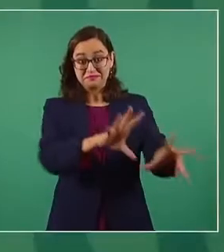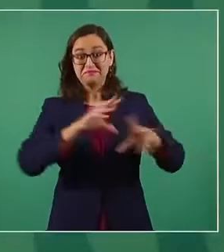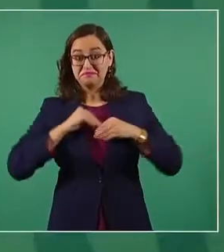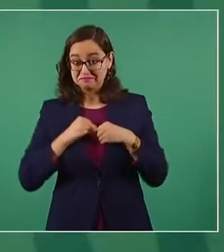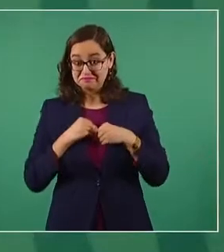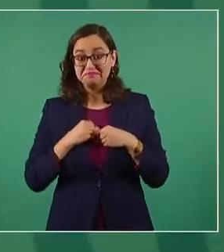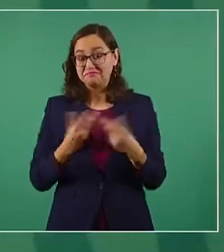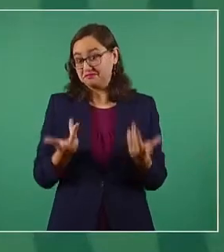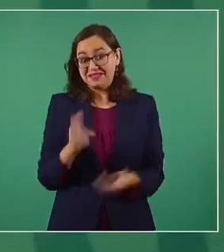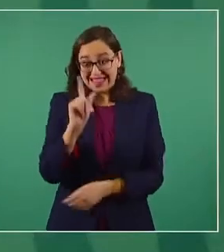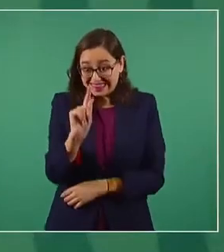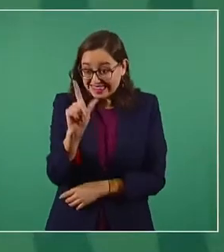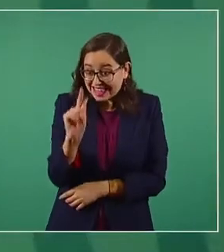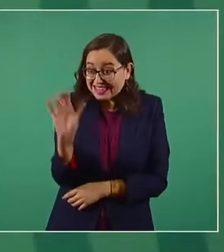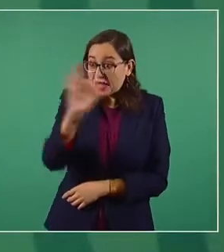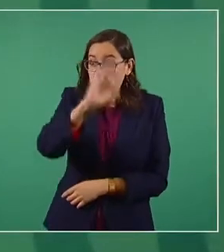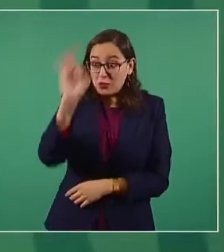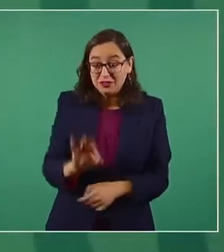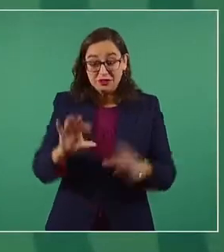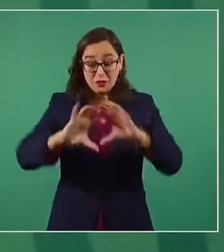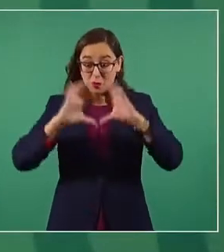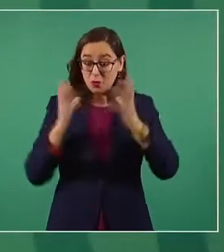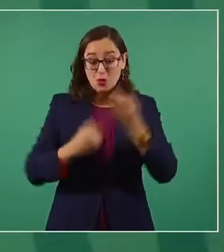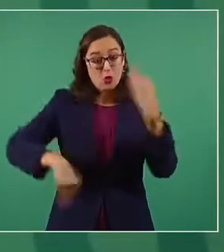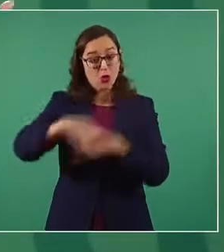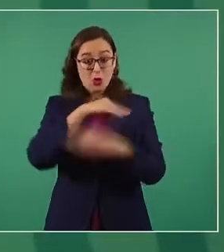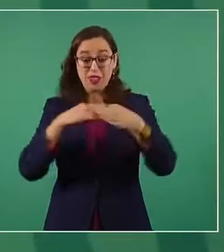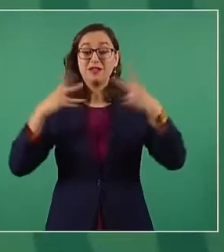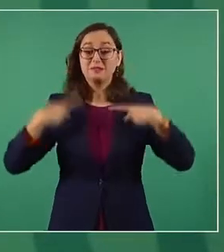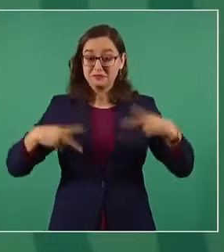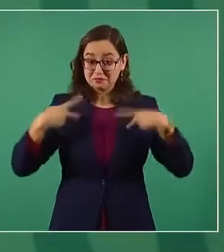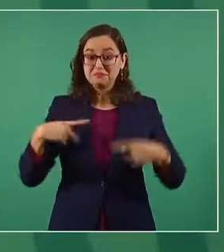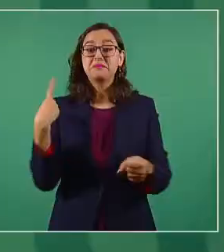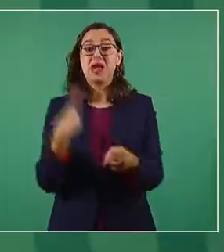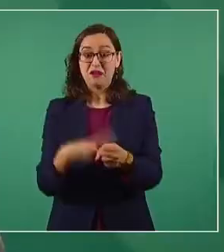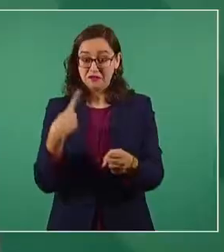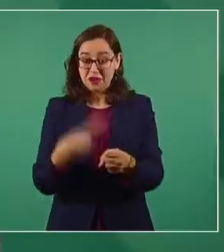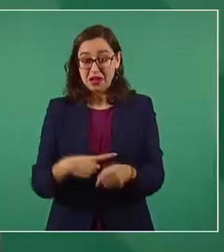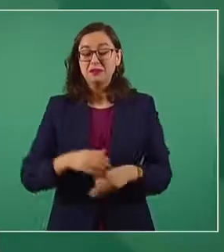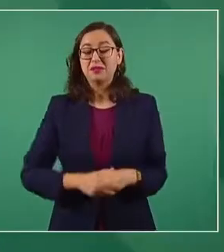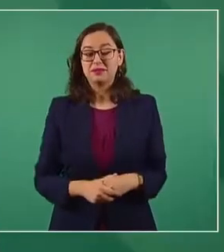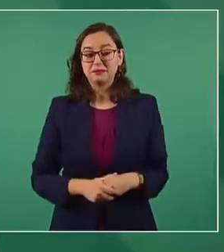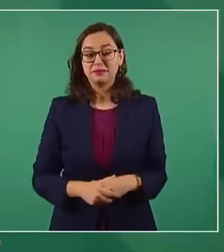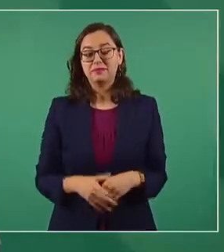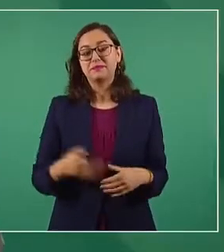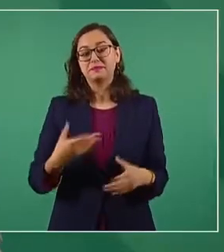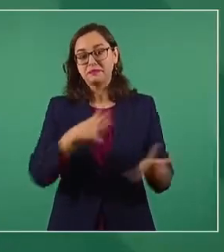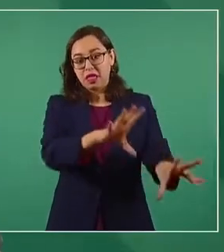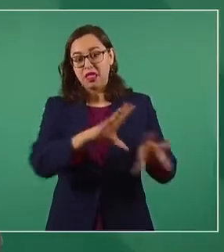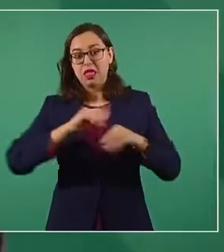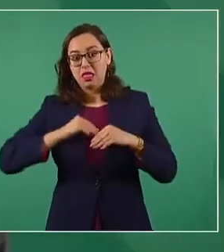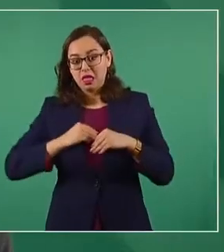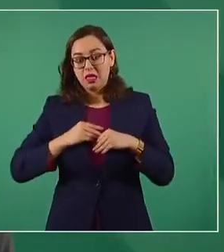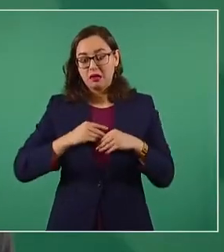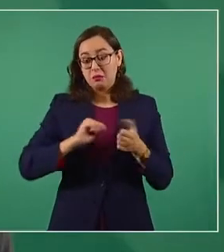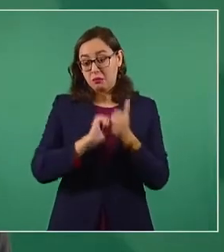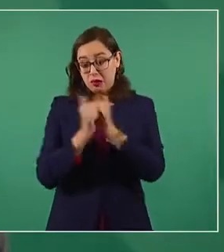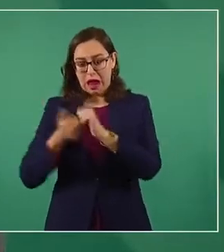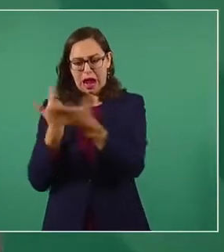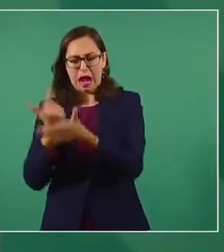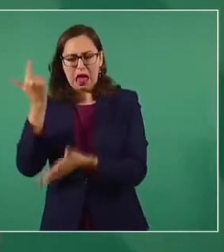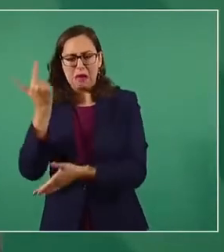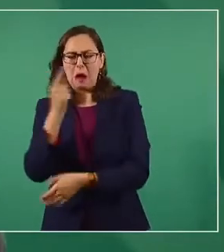mucho menos todo el mundo tiene una enfermedad grave, pero es de tal importancia que se prefiere tener actividades de